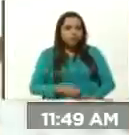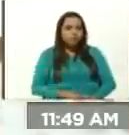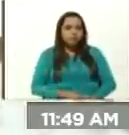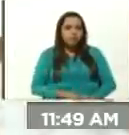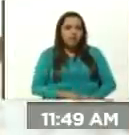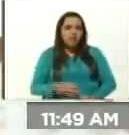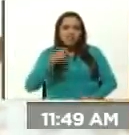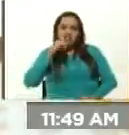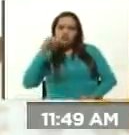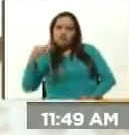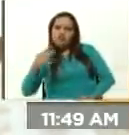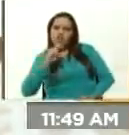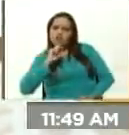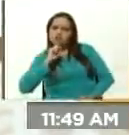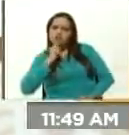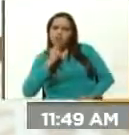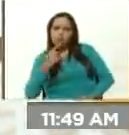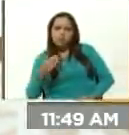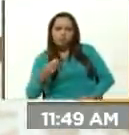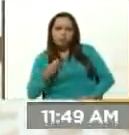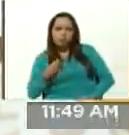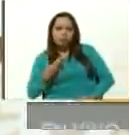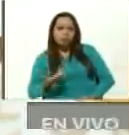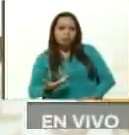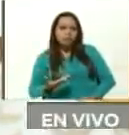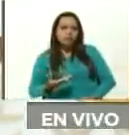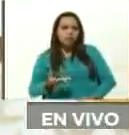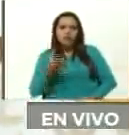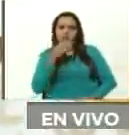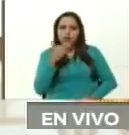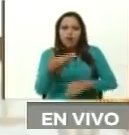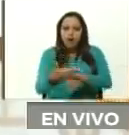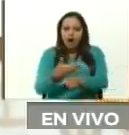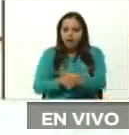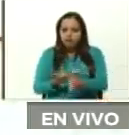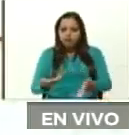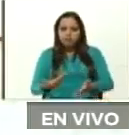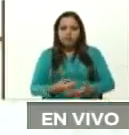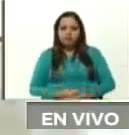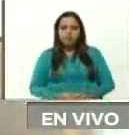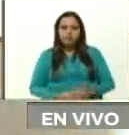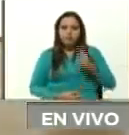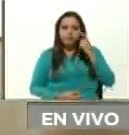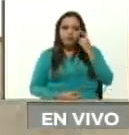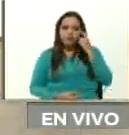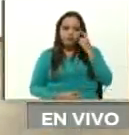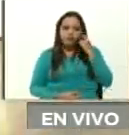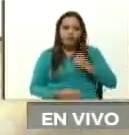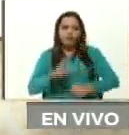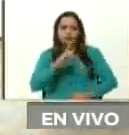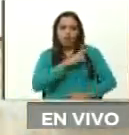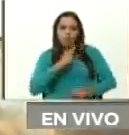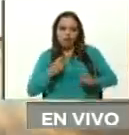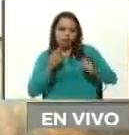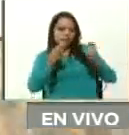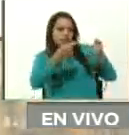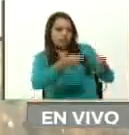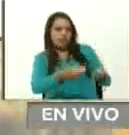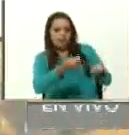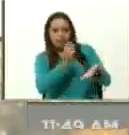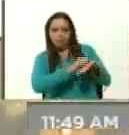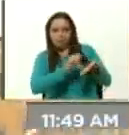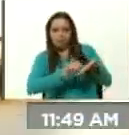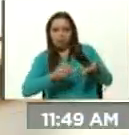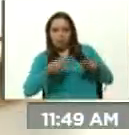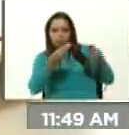Denunciantes anónimos que no hayan sido previamente formalizadas sus